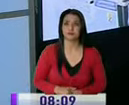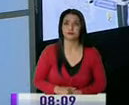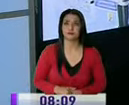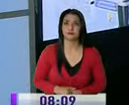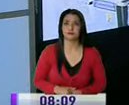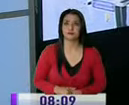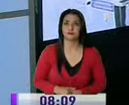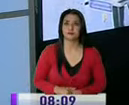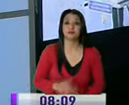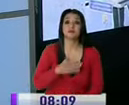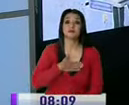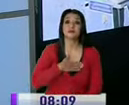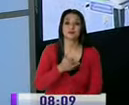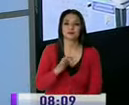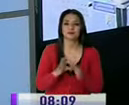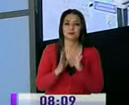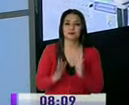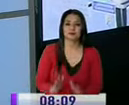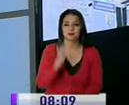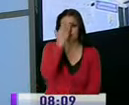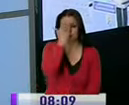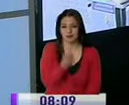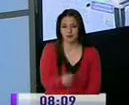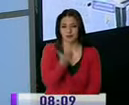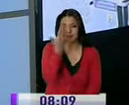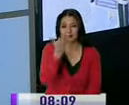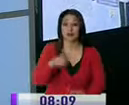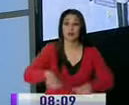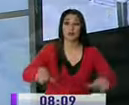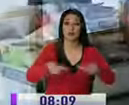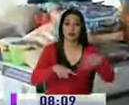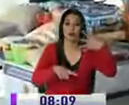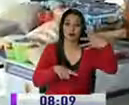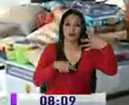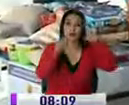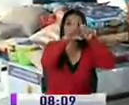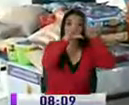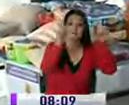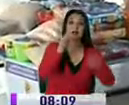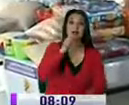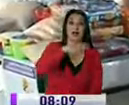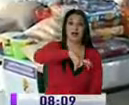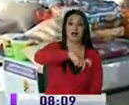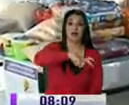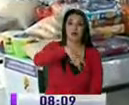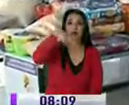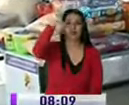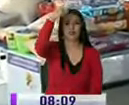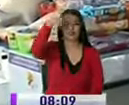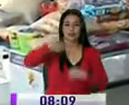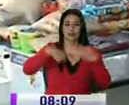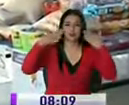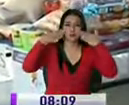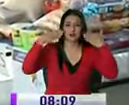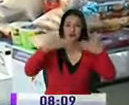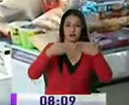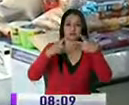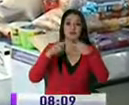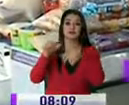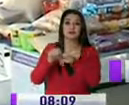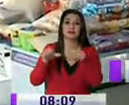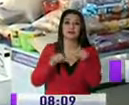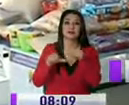Roberto, amigos, que tengan un excelente día. Recuerden que son cuatro puntos. Aquí en la empresa de agua potable en el norte de la capital, en la administración de Tumbaco,